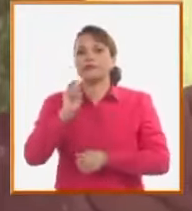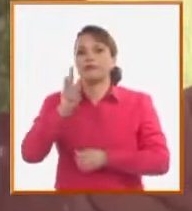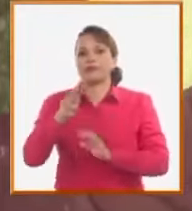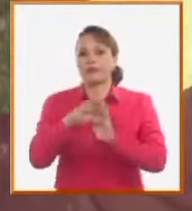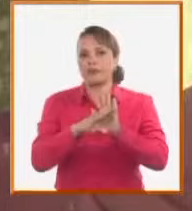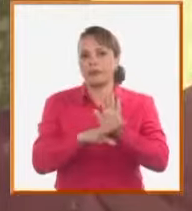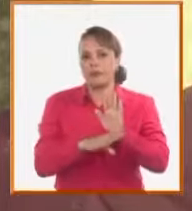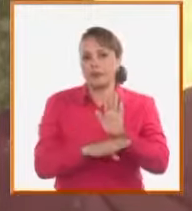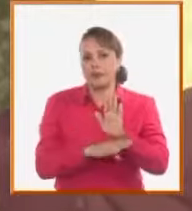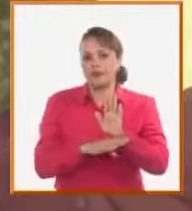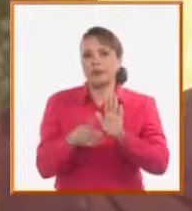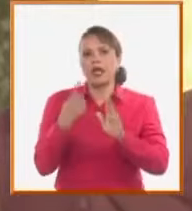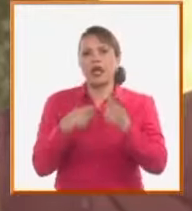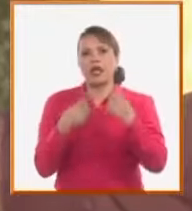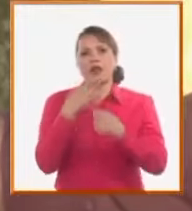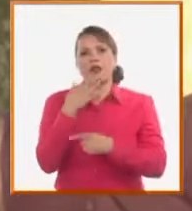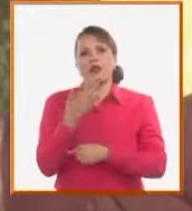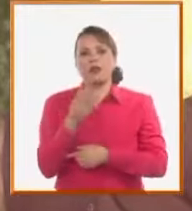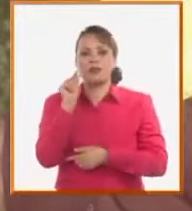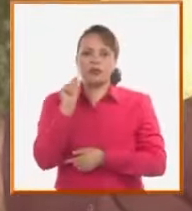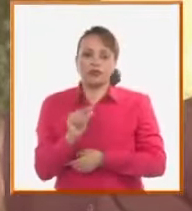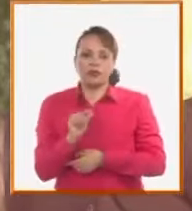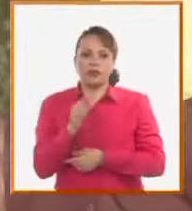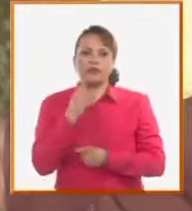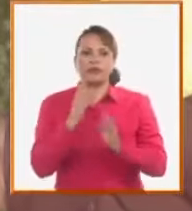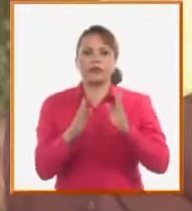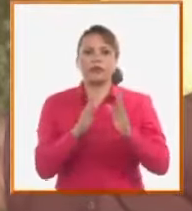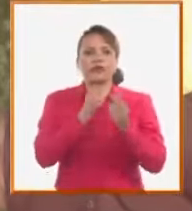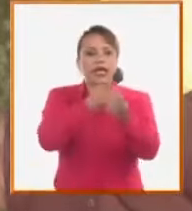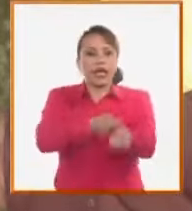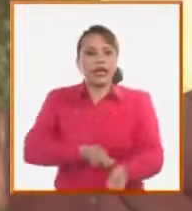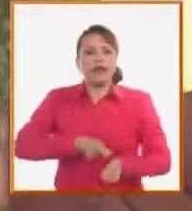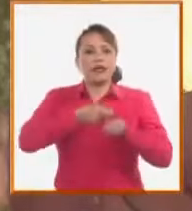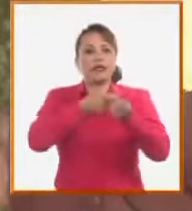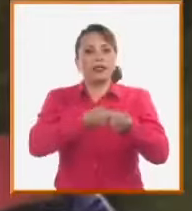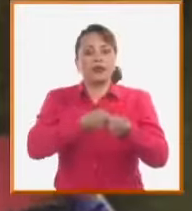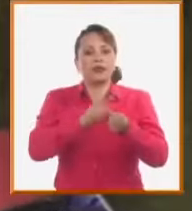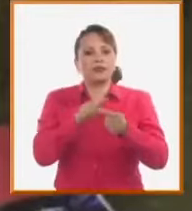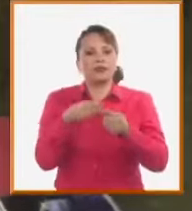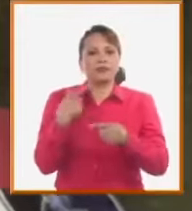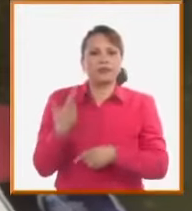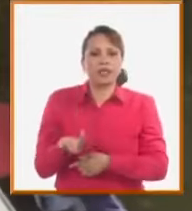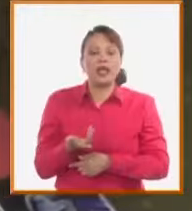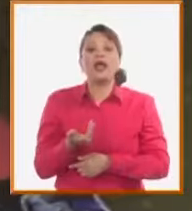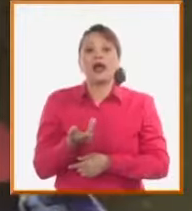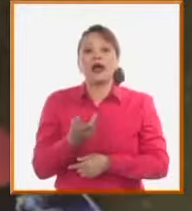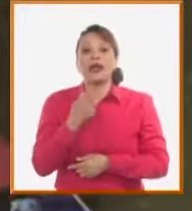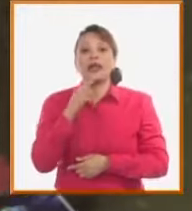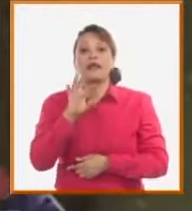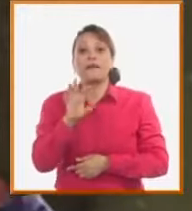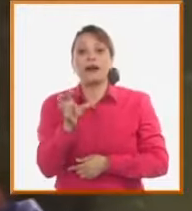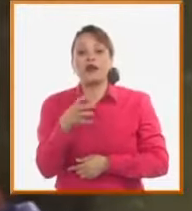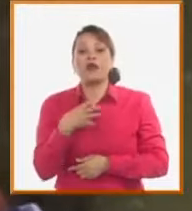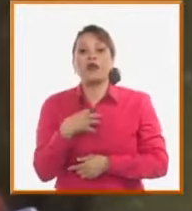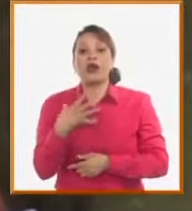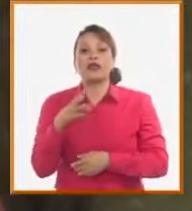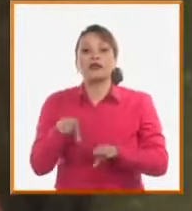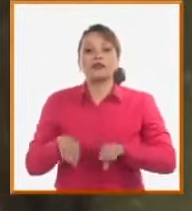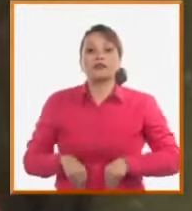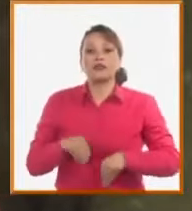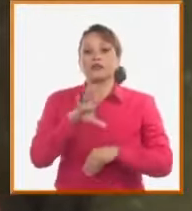que tiene para nuestros clientes en la parte agrícola es que el banco asume el